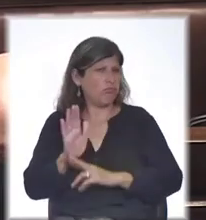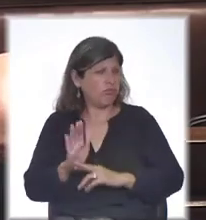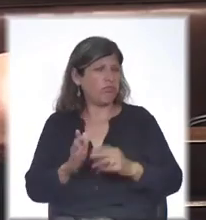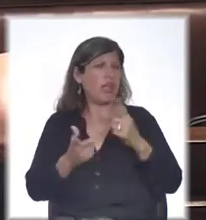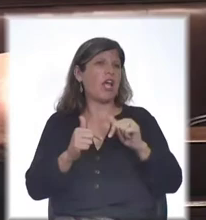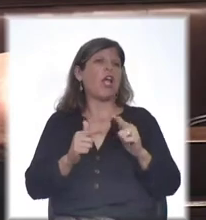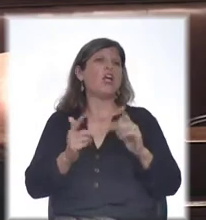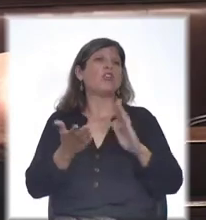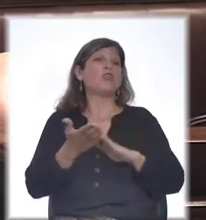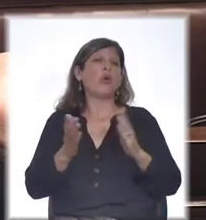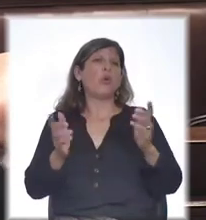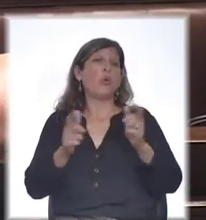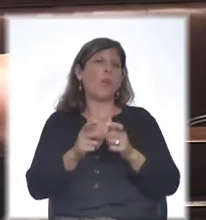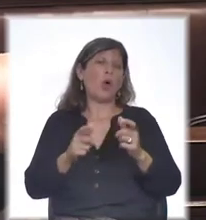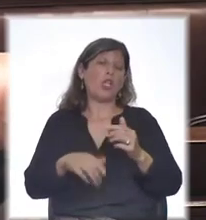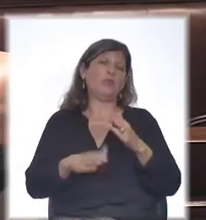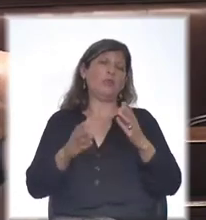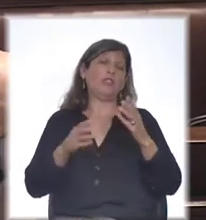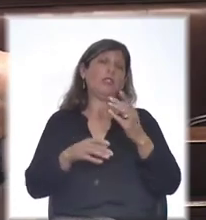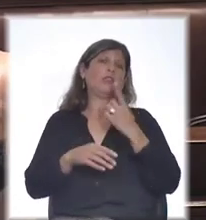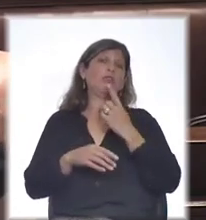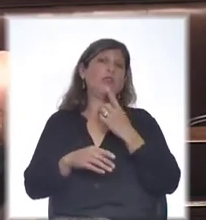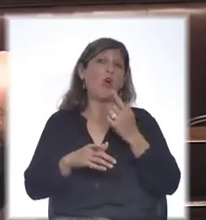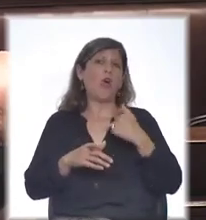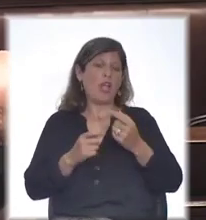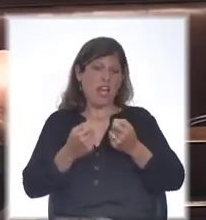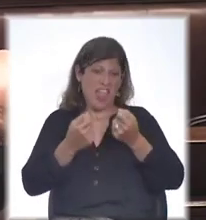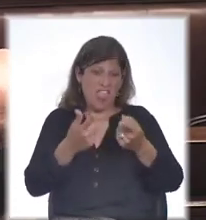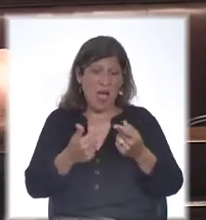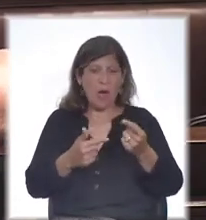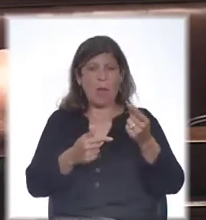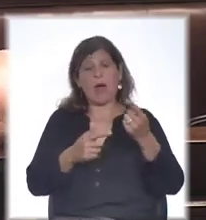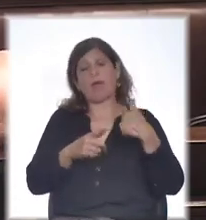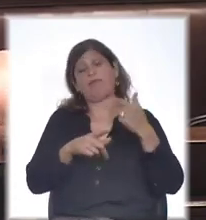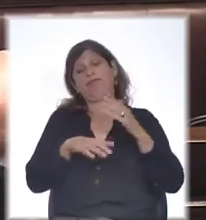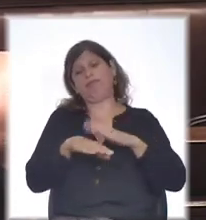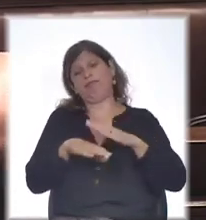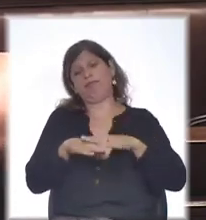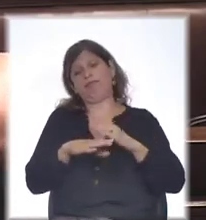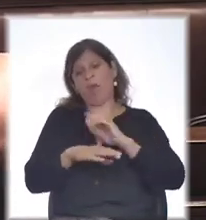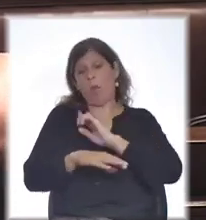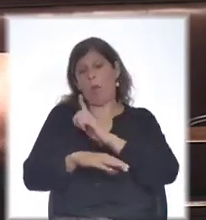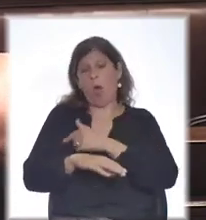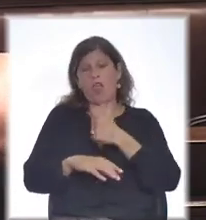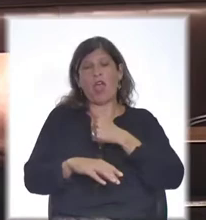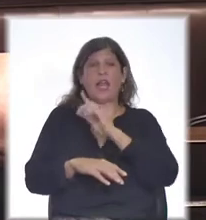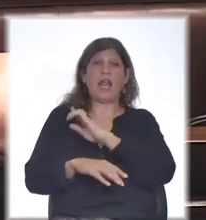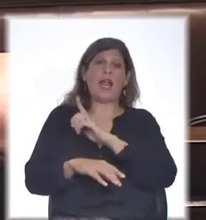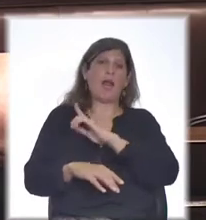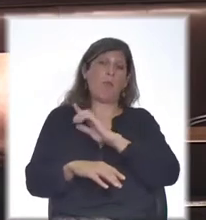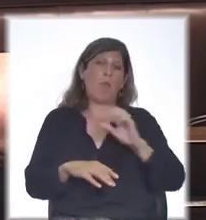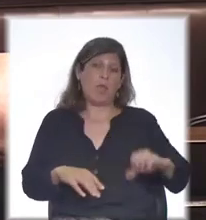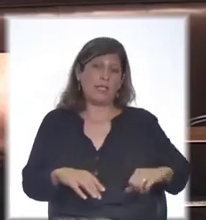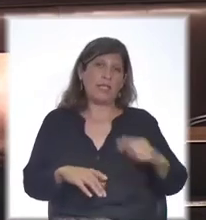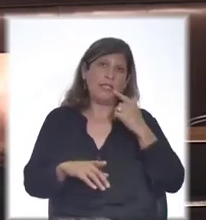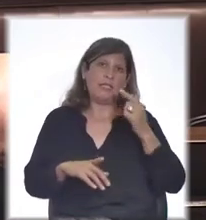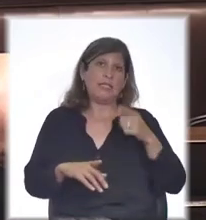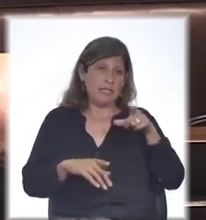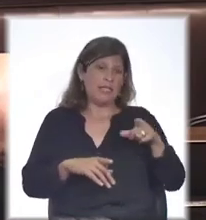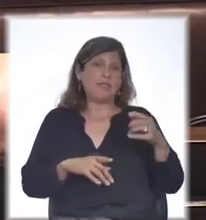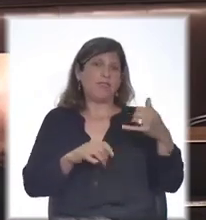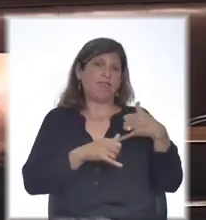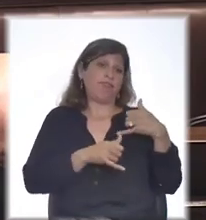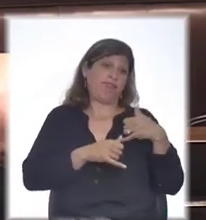partidos políticos, le daba una amplia fortaleza al Poder Ejecutivo, concentrando al presidente de la República en donde las Fuerzas Armadas pasaría a tener un